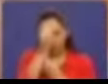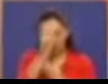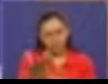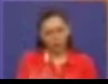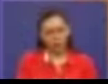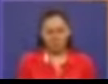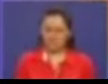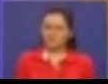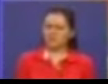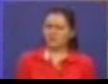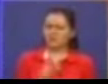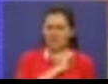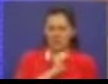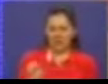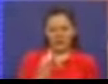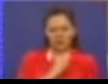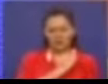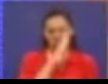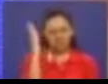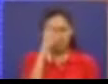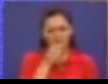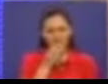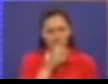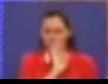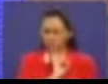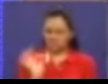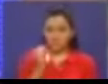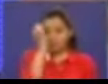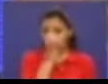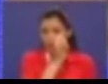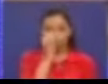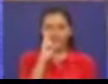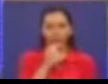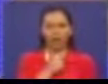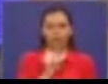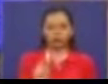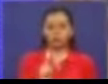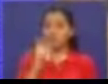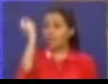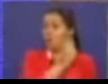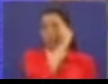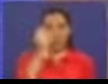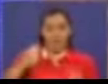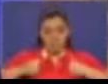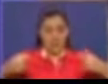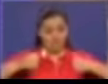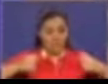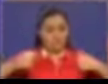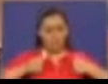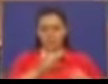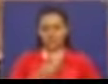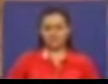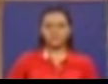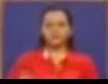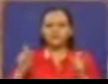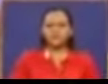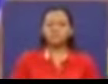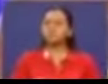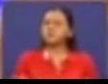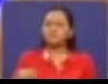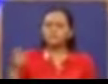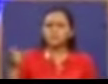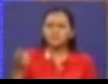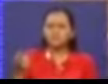de periodismo! Y son incapaces de hacerse una autocrítica. Y todas estas críticas del presidente, atentado a la libertad de expresión. No, atentado a